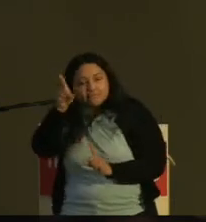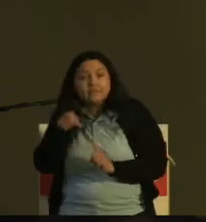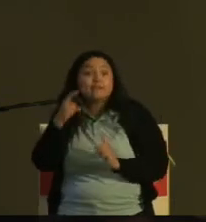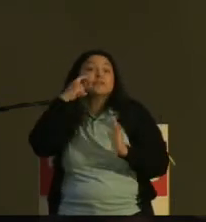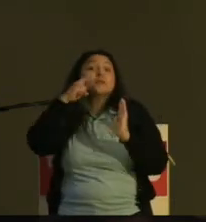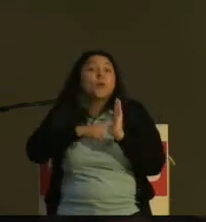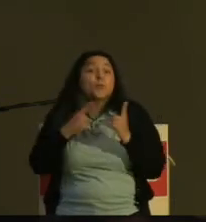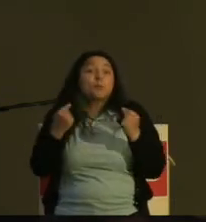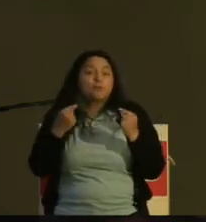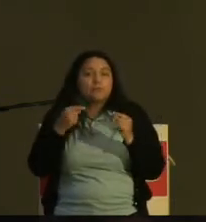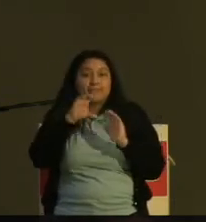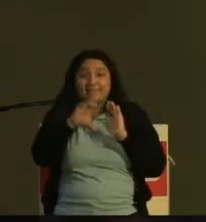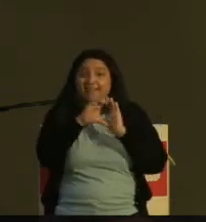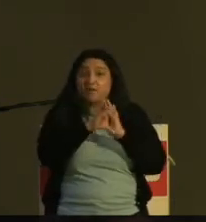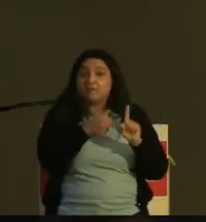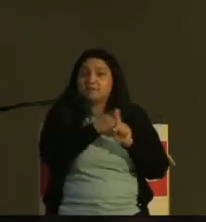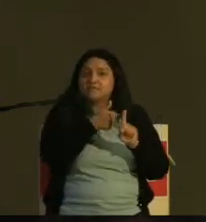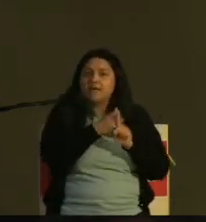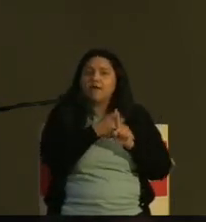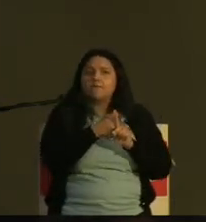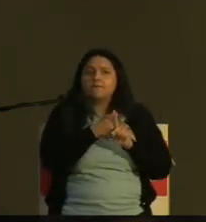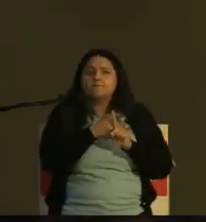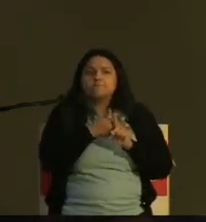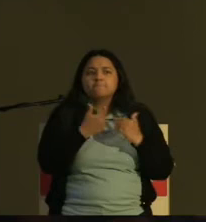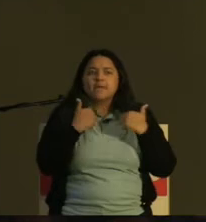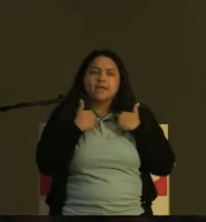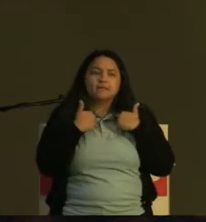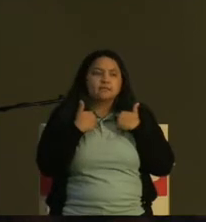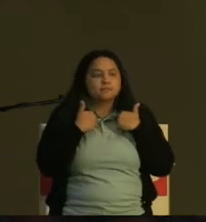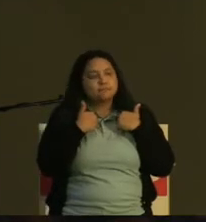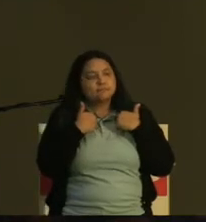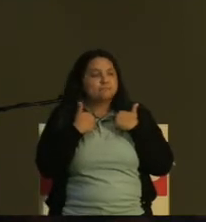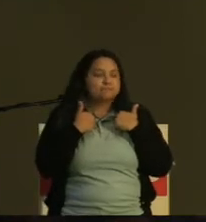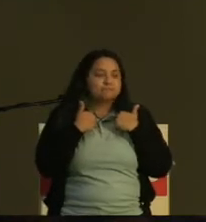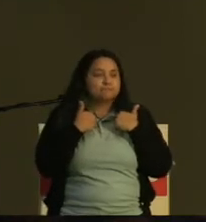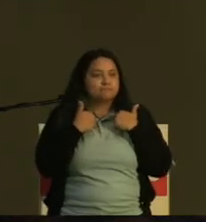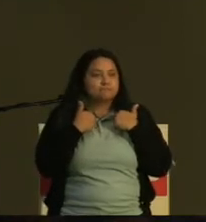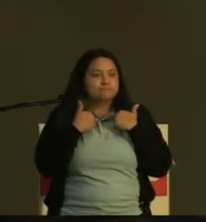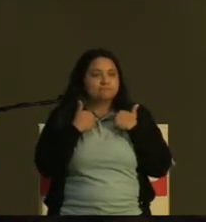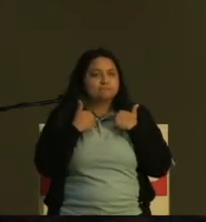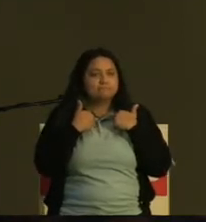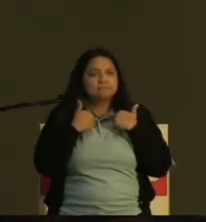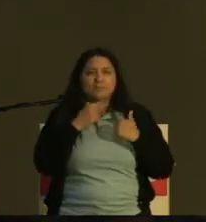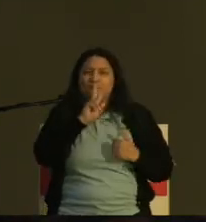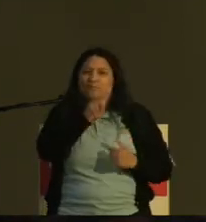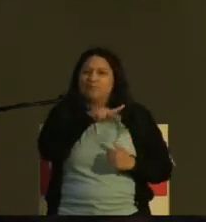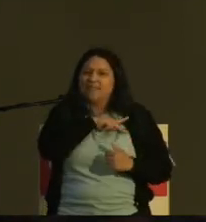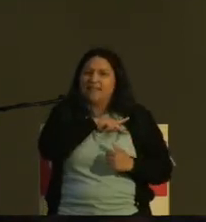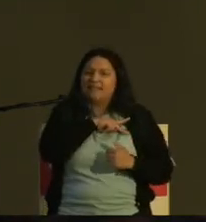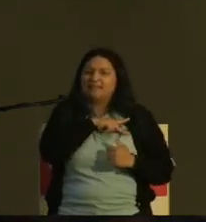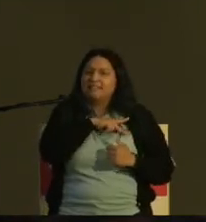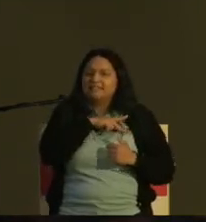en ese personaje tiene muchos aspectos de la personalidad muy